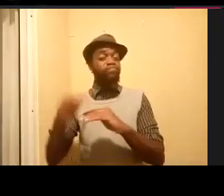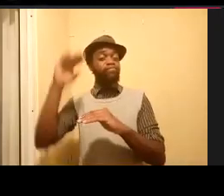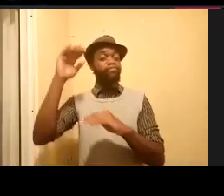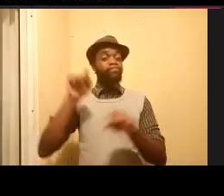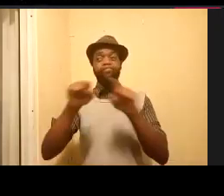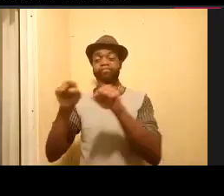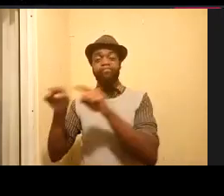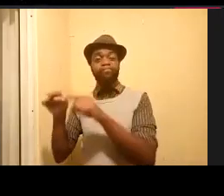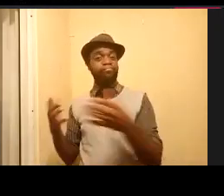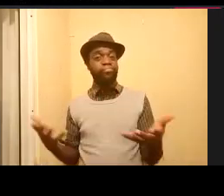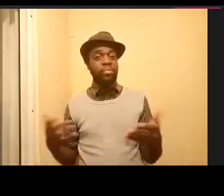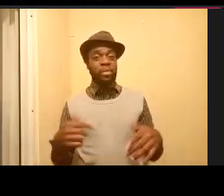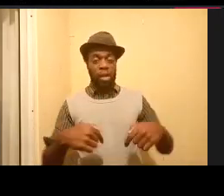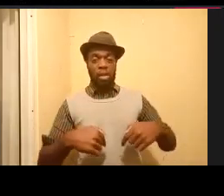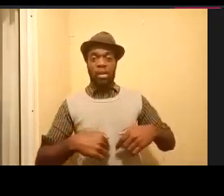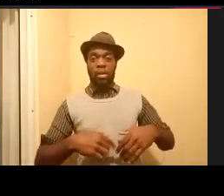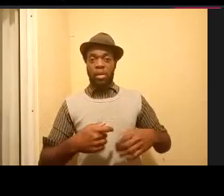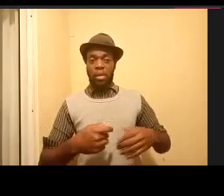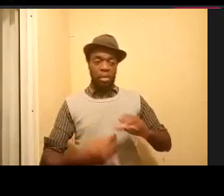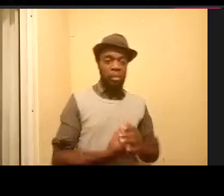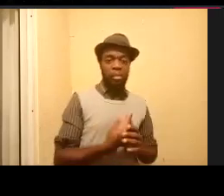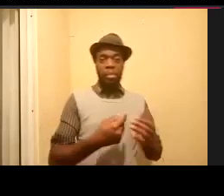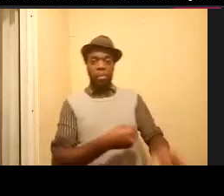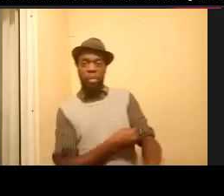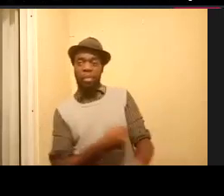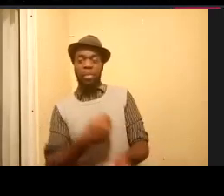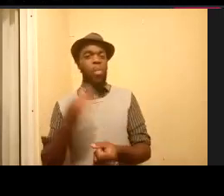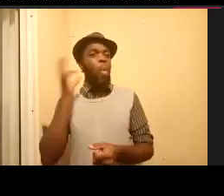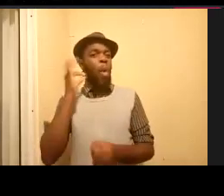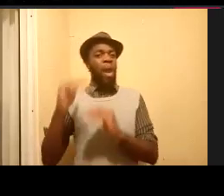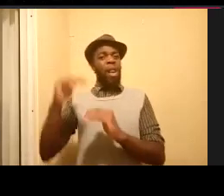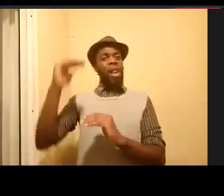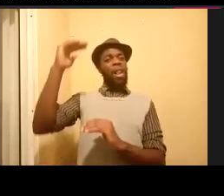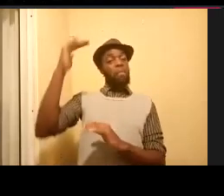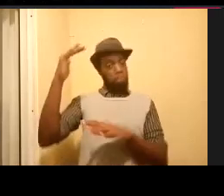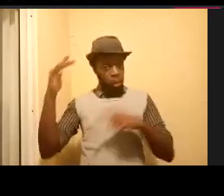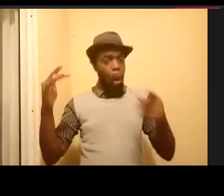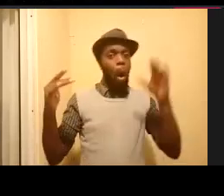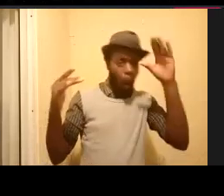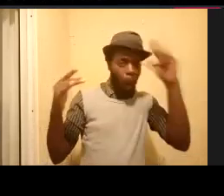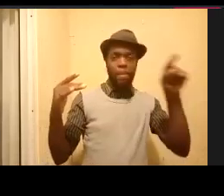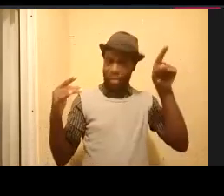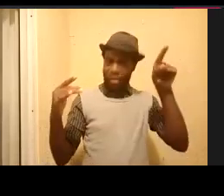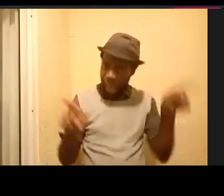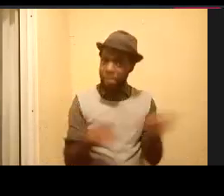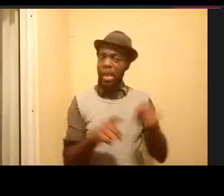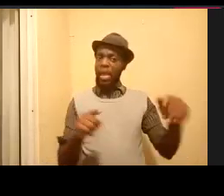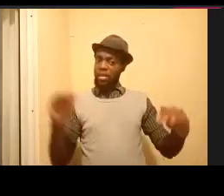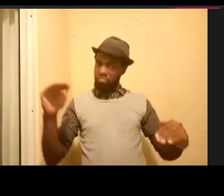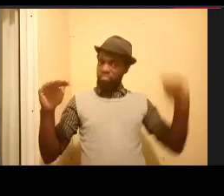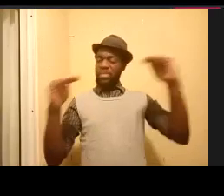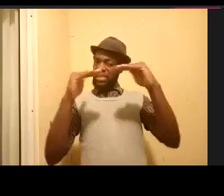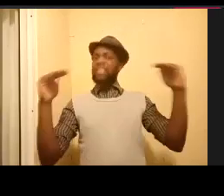usando métodos anticonceptivos cuando hay estos métodos también para los hombres, ¿verdad? Y entonces ahí entra el tema